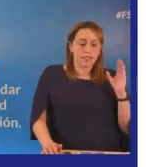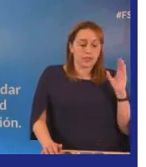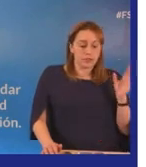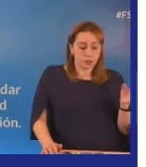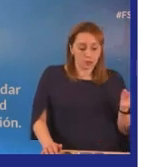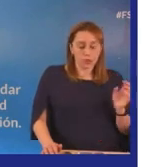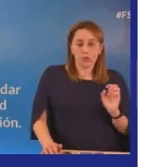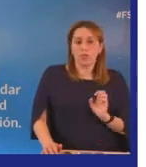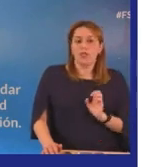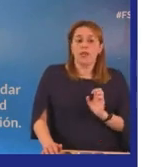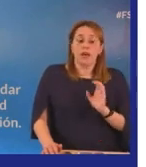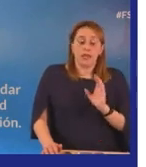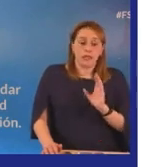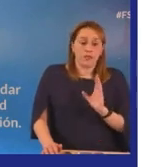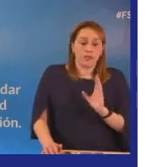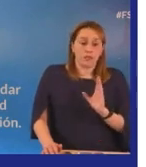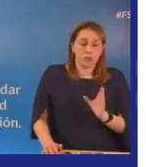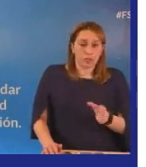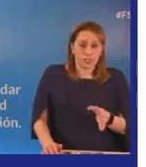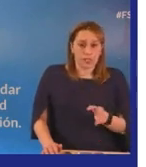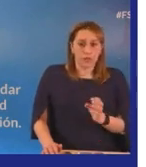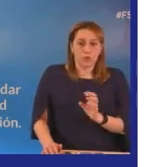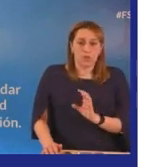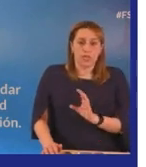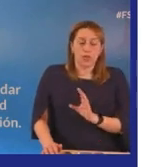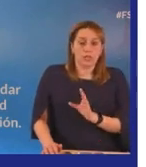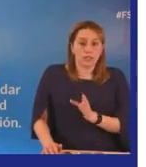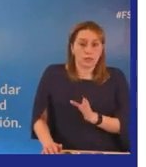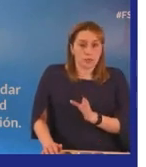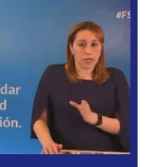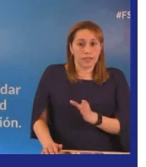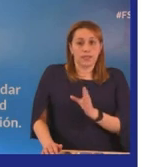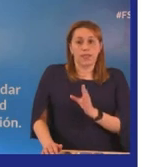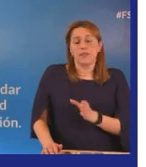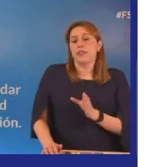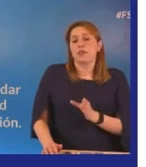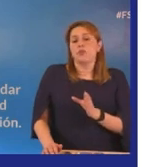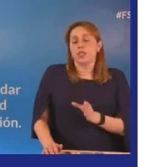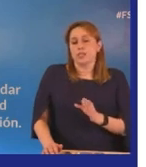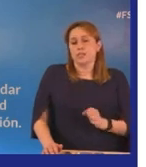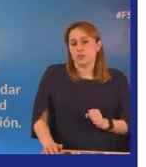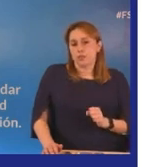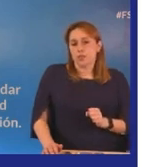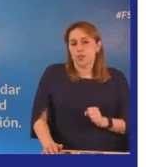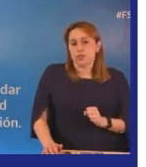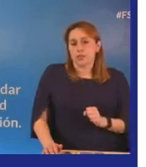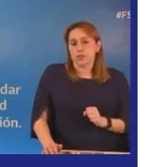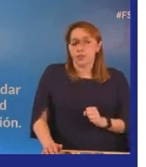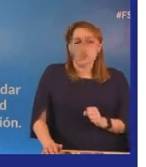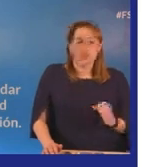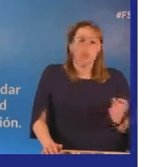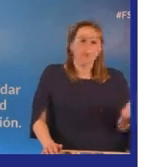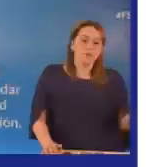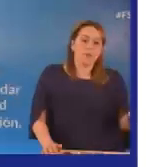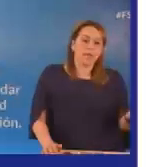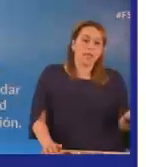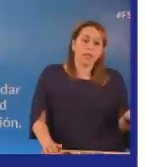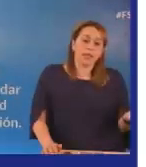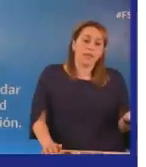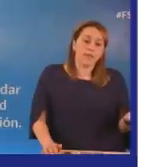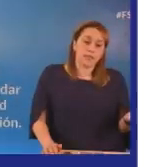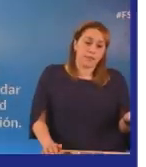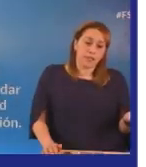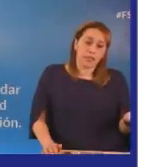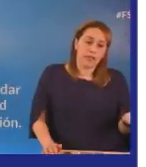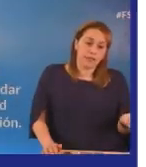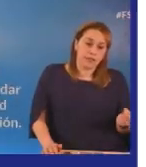ya sea a nivel motor, a nivel cognitivo y en algunas partes a nivel de comunicación, ¿sí? Y ya en